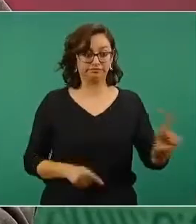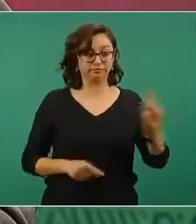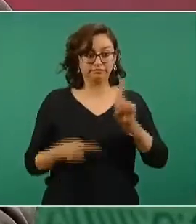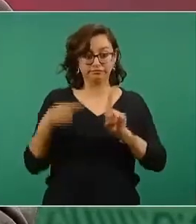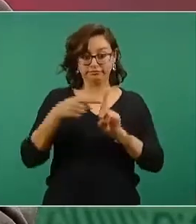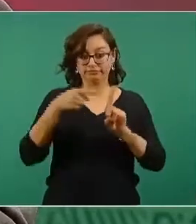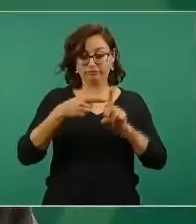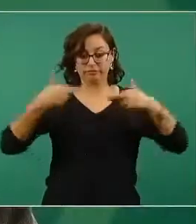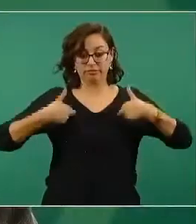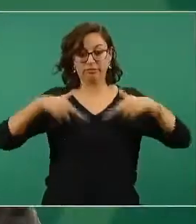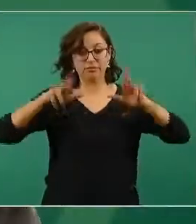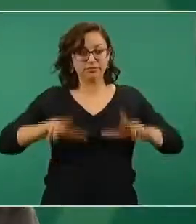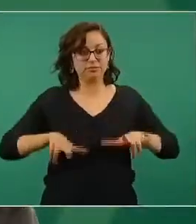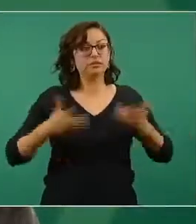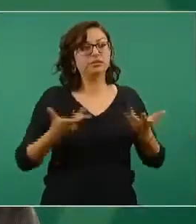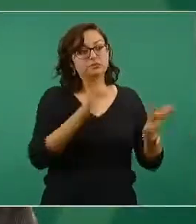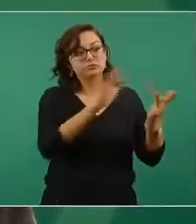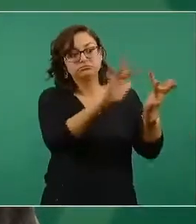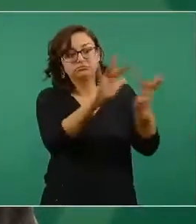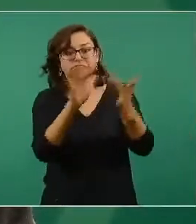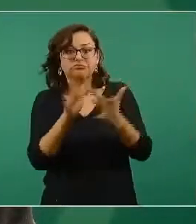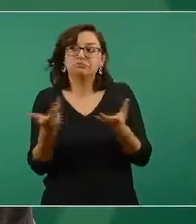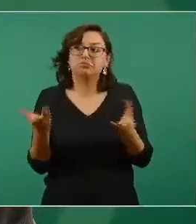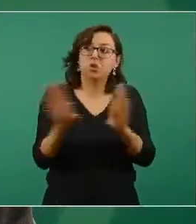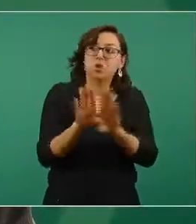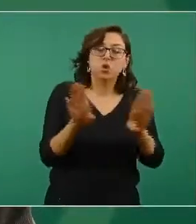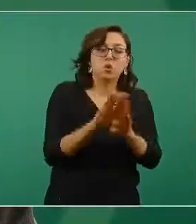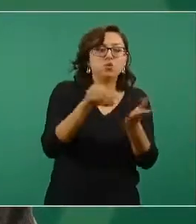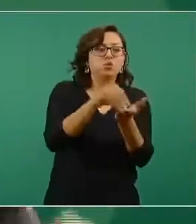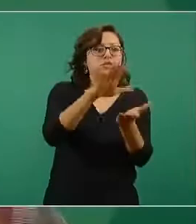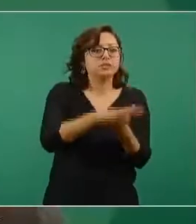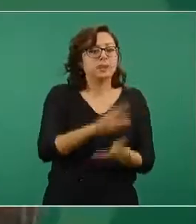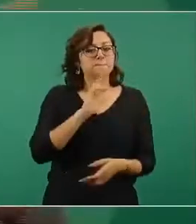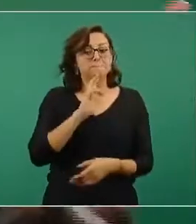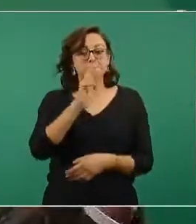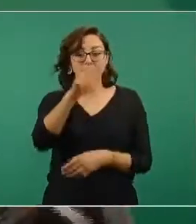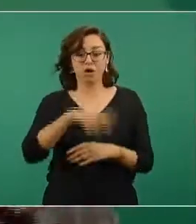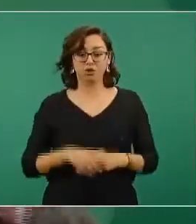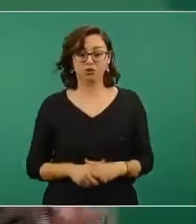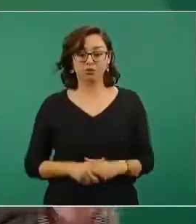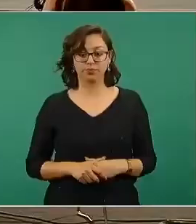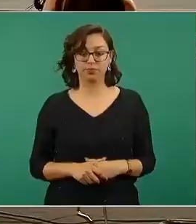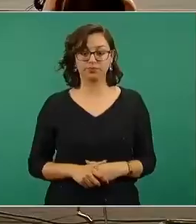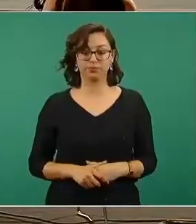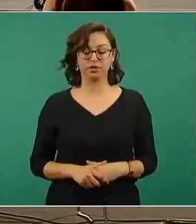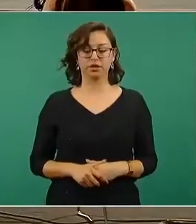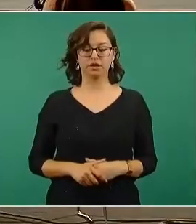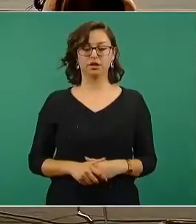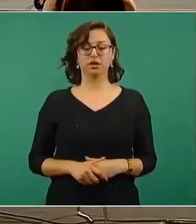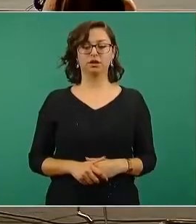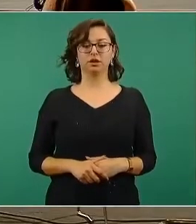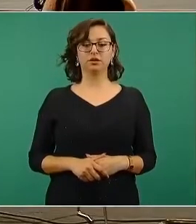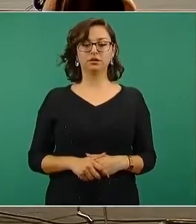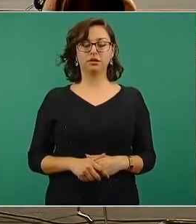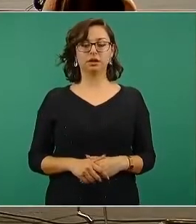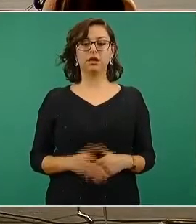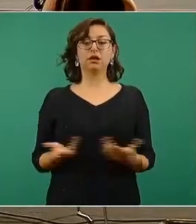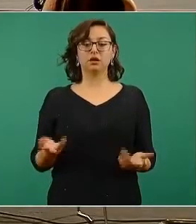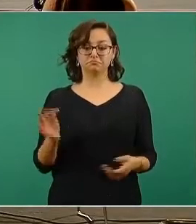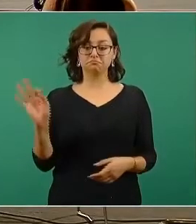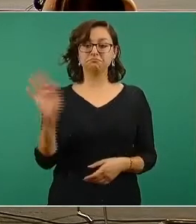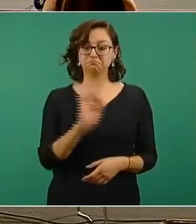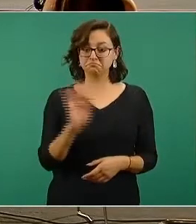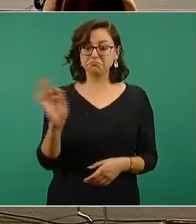con las autoridades locales para ver la mejor estrategia de programación. Puede ser que de repente tenga que corregirse, ¿no? Y así pasó